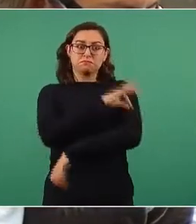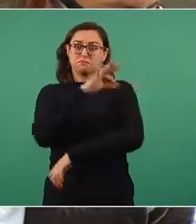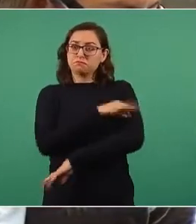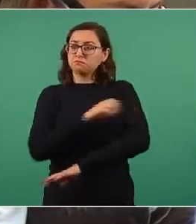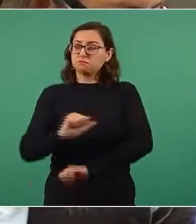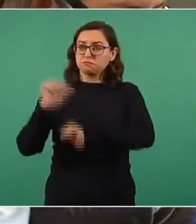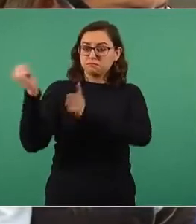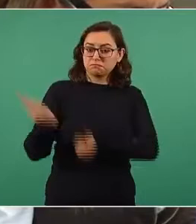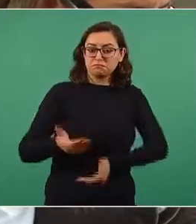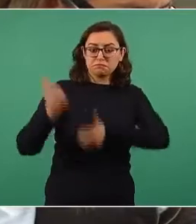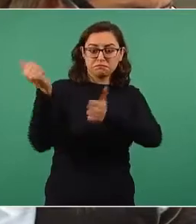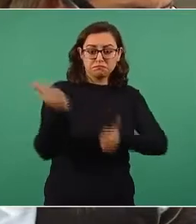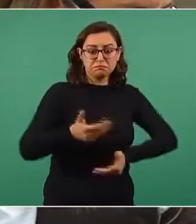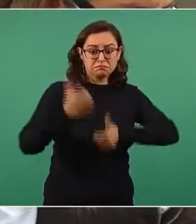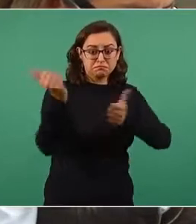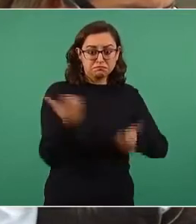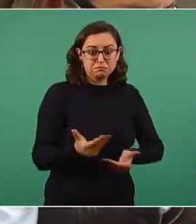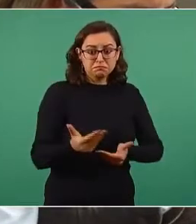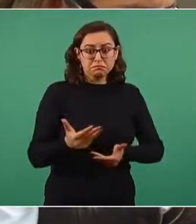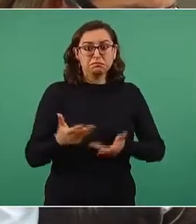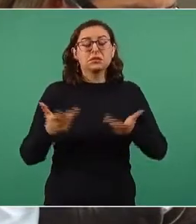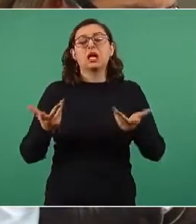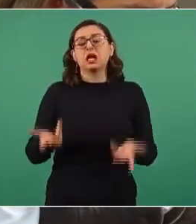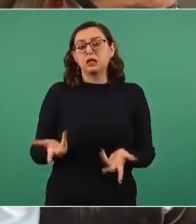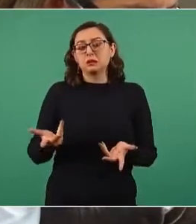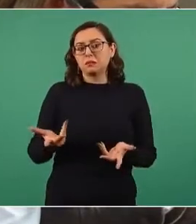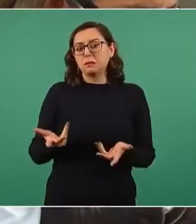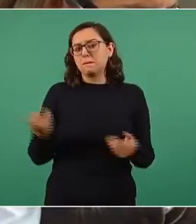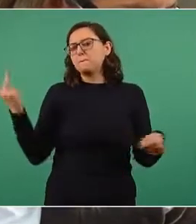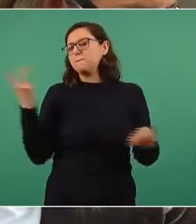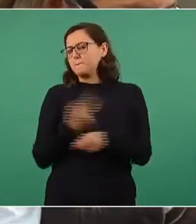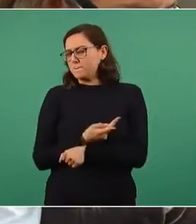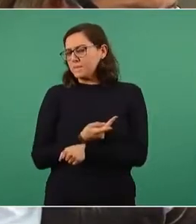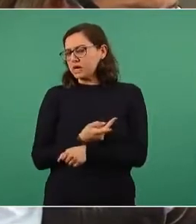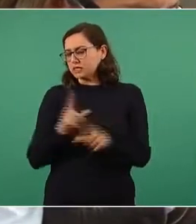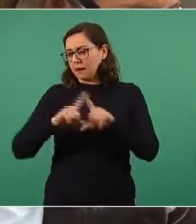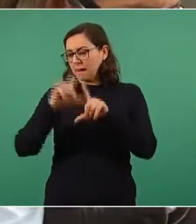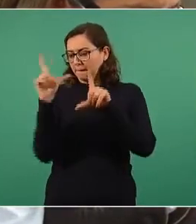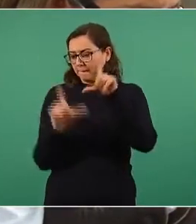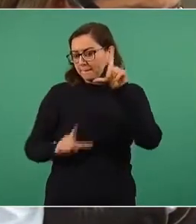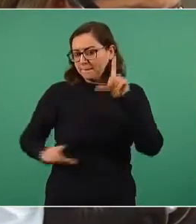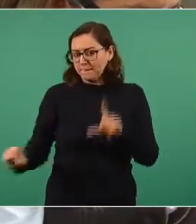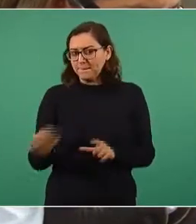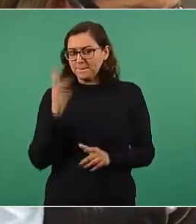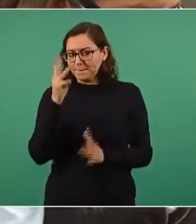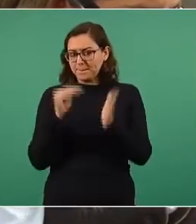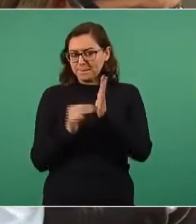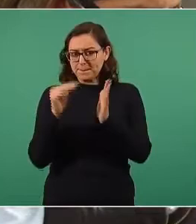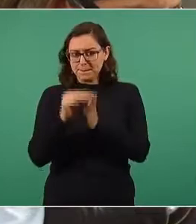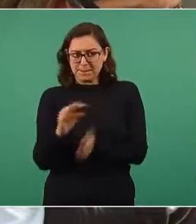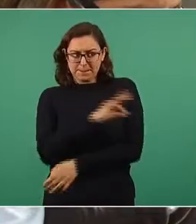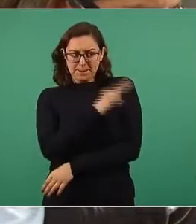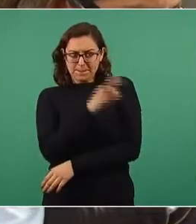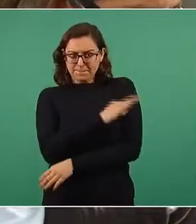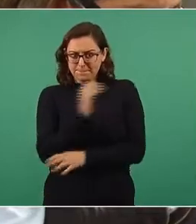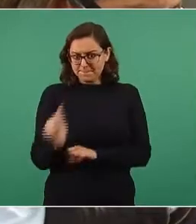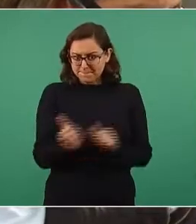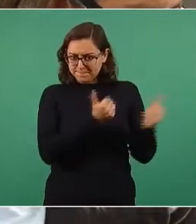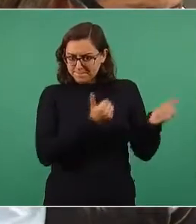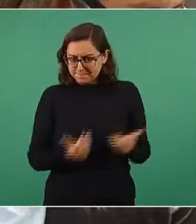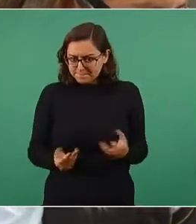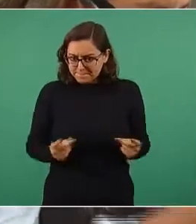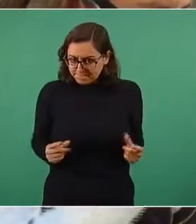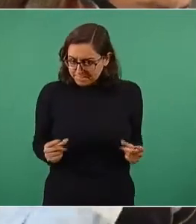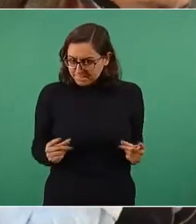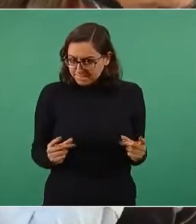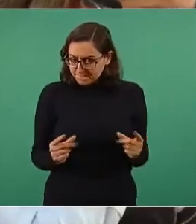vacunas, México tiene garantizada el abasto aproximado de 3 millones de dosis para que continúe acelerado